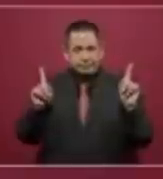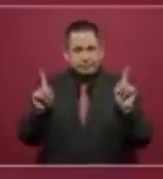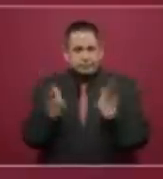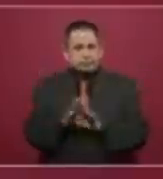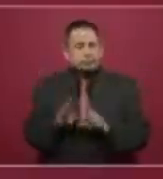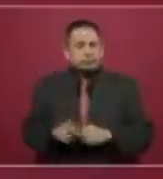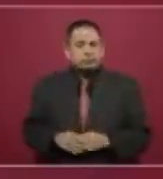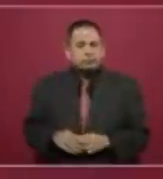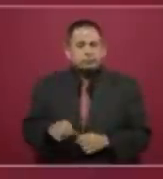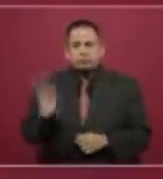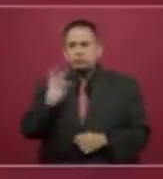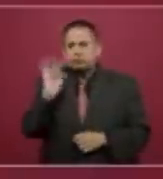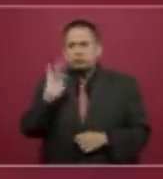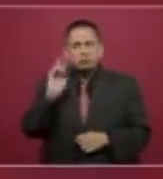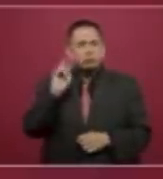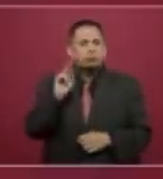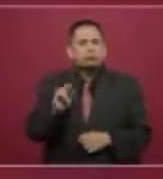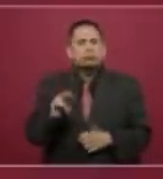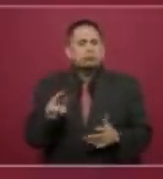Puede ser que